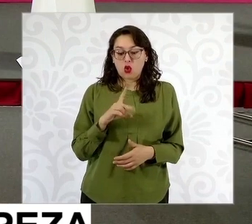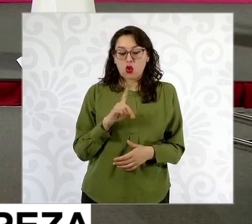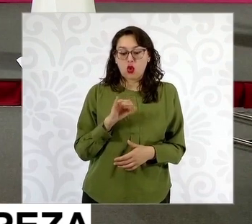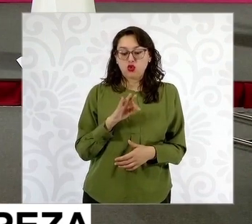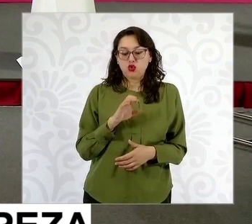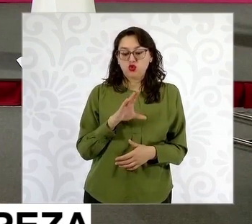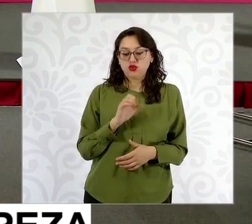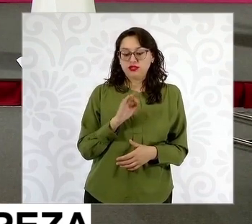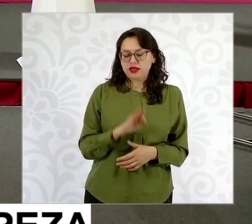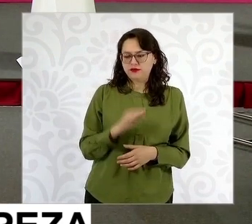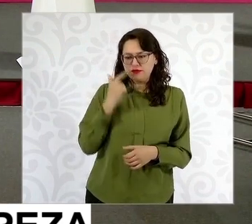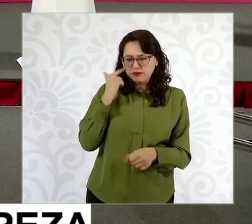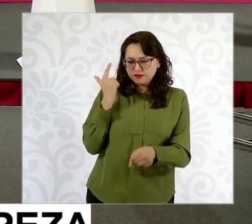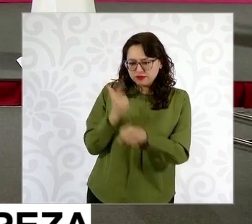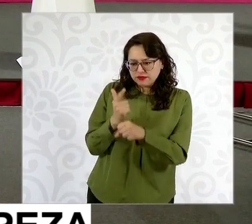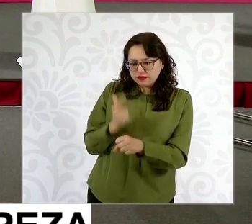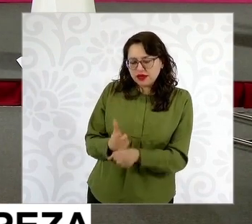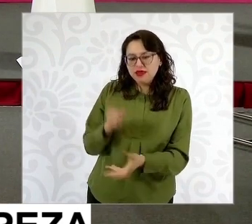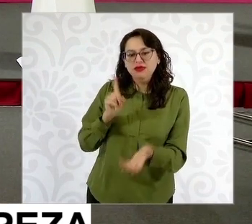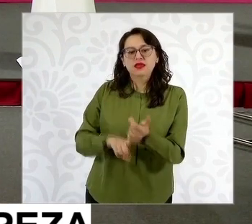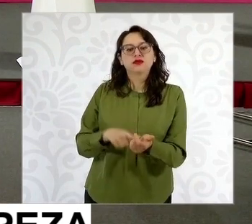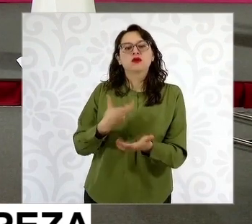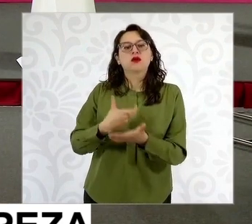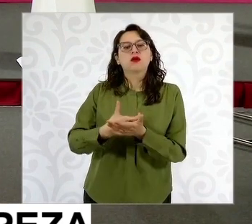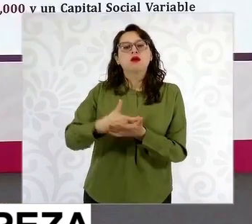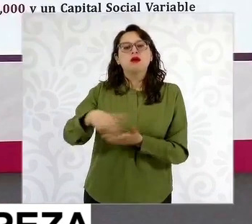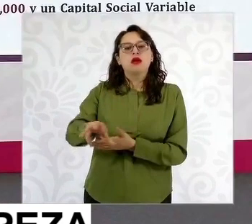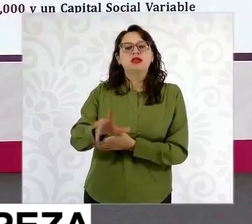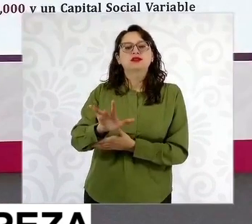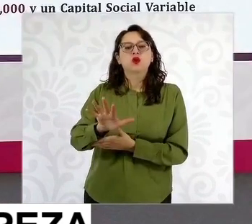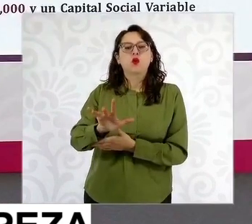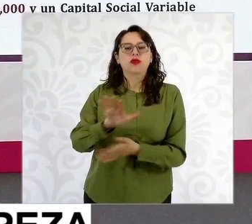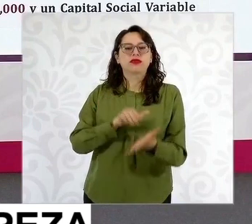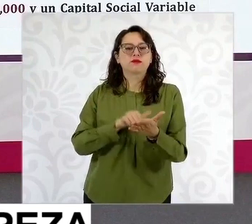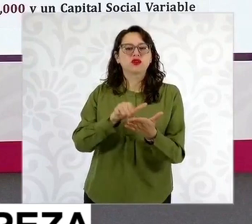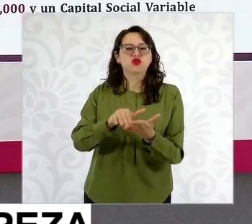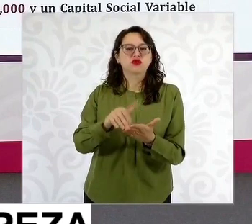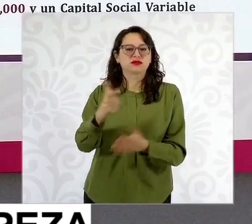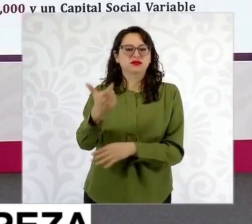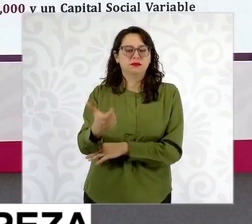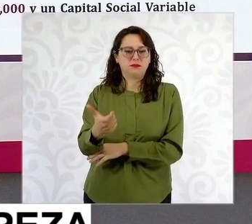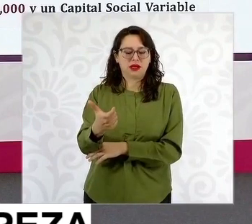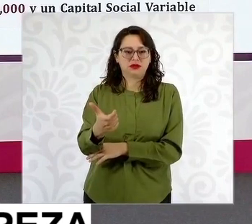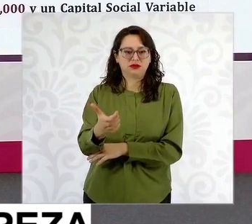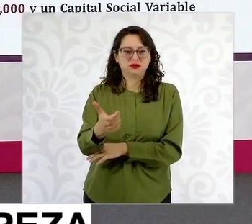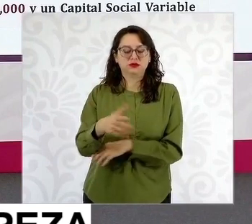capital social fijo de 50 millones de pesos y un capital social variable que